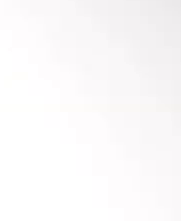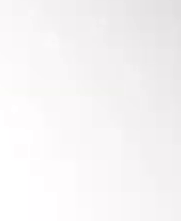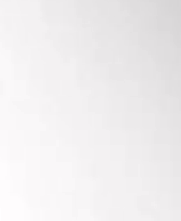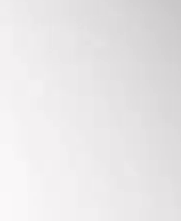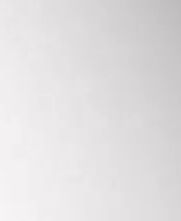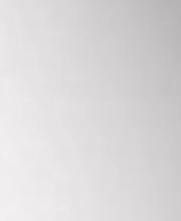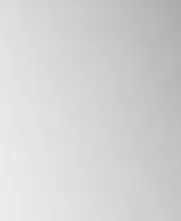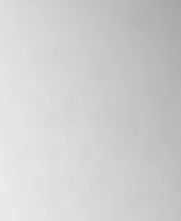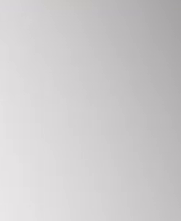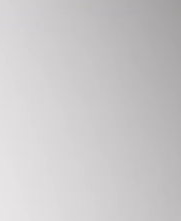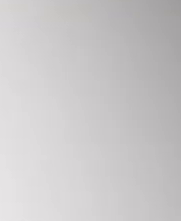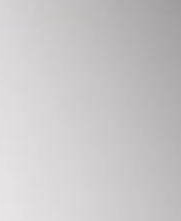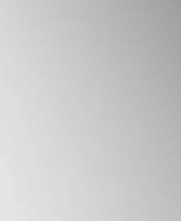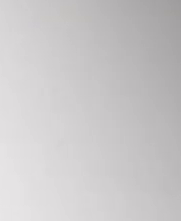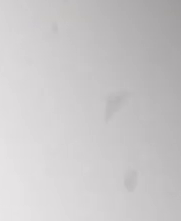Gracias.